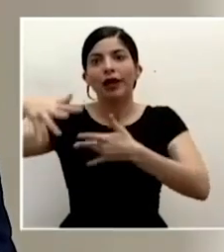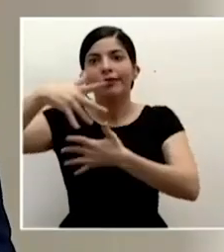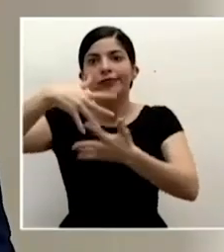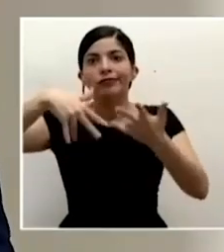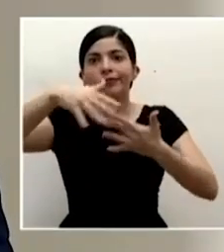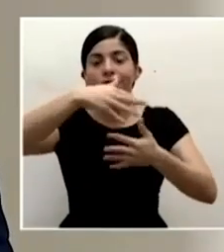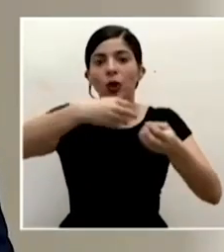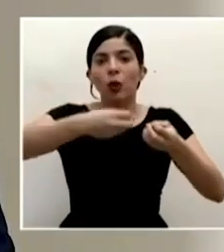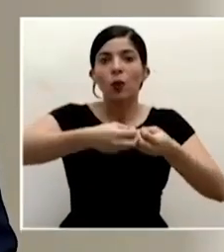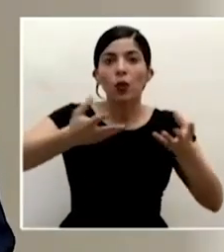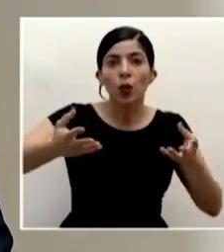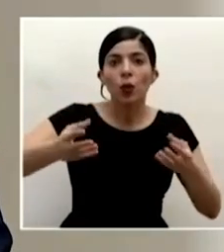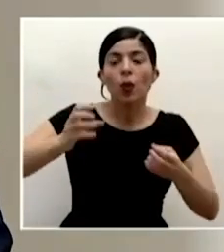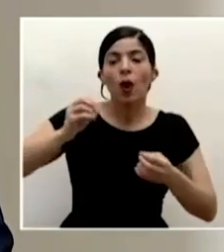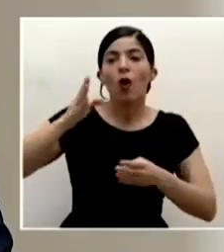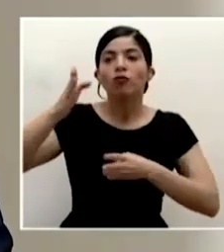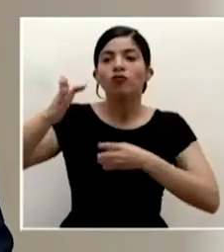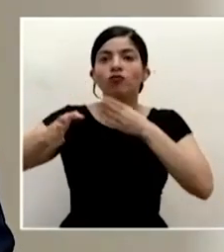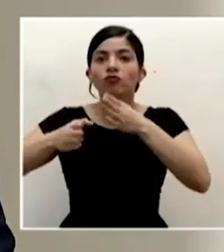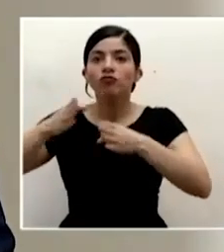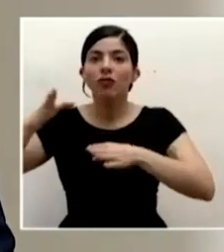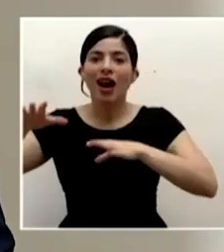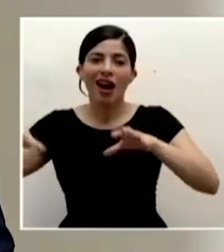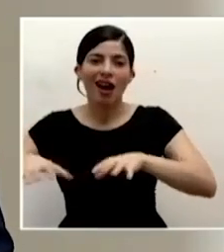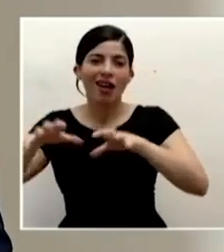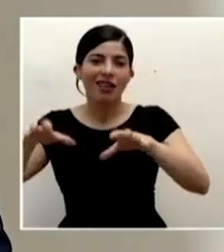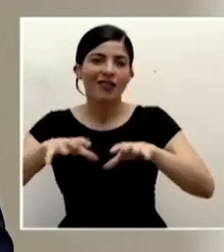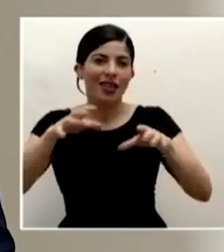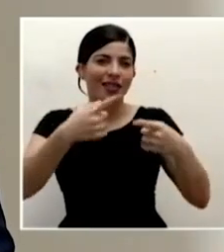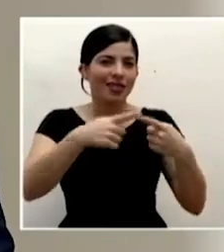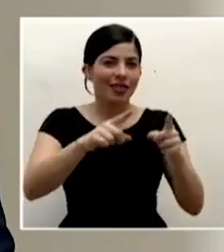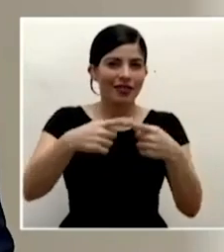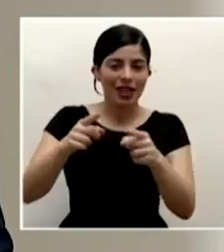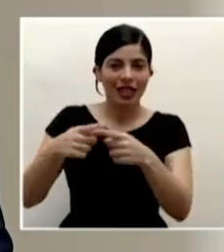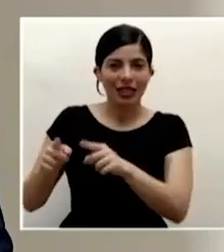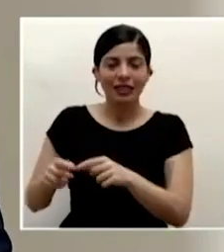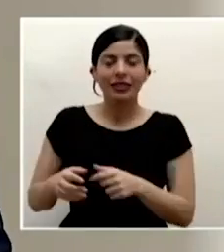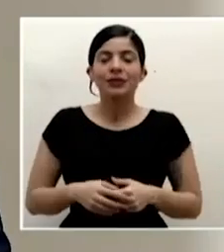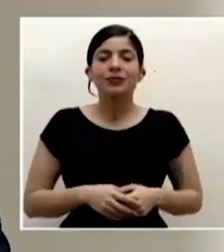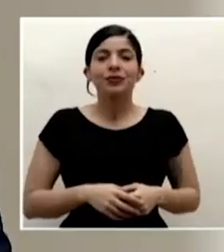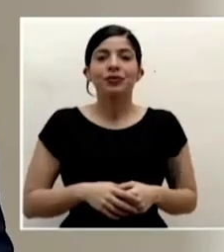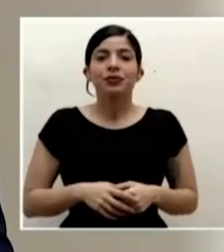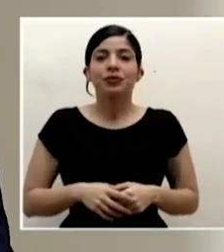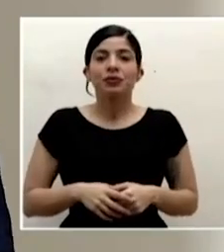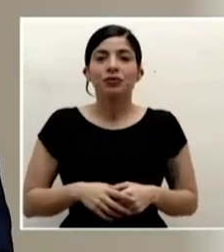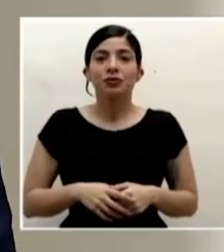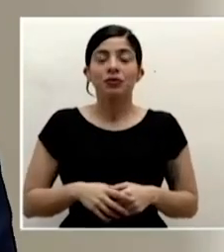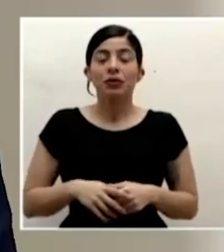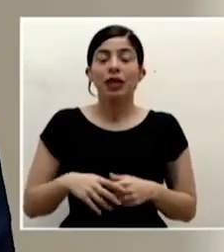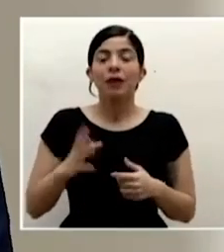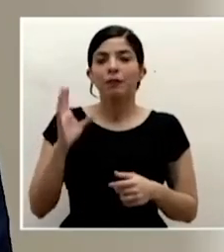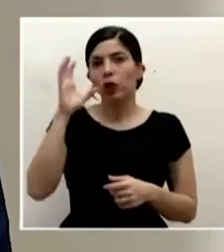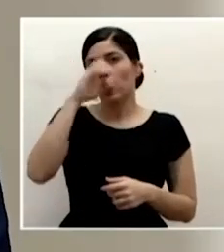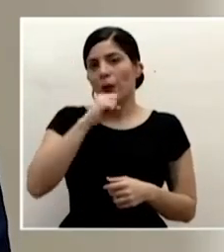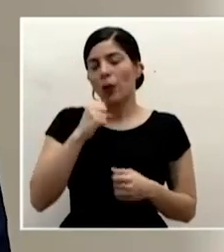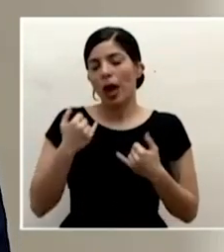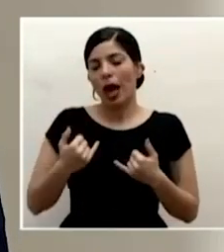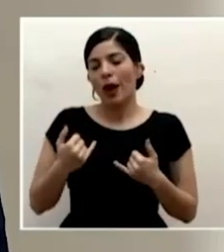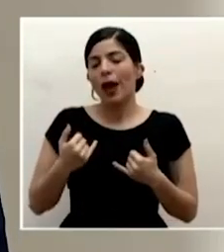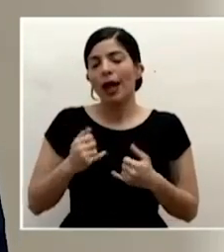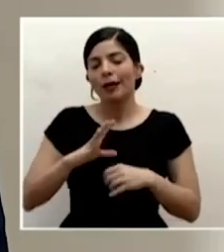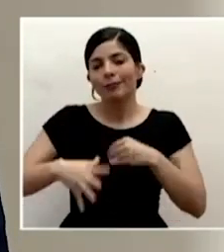y actividades de diferente índole, se ha considerado la